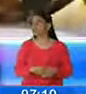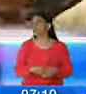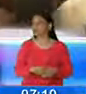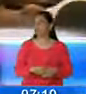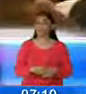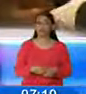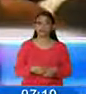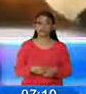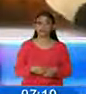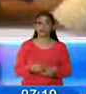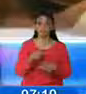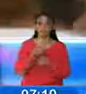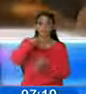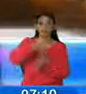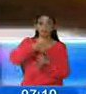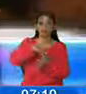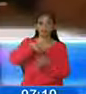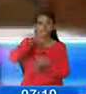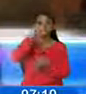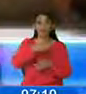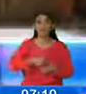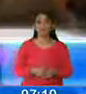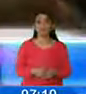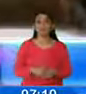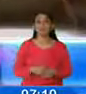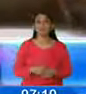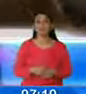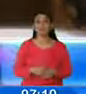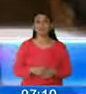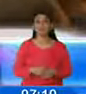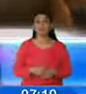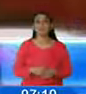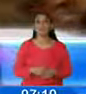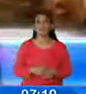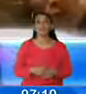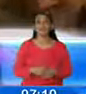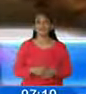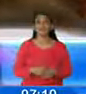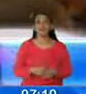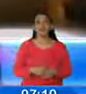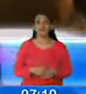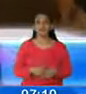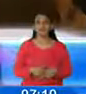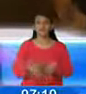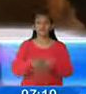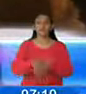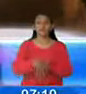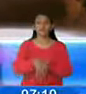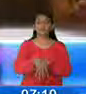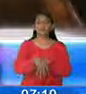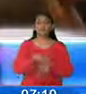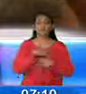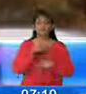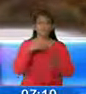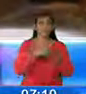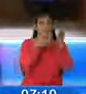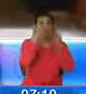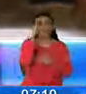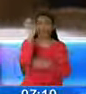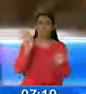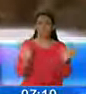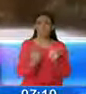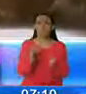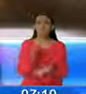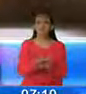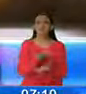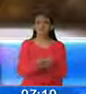exteriores del CNE en el norte de la ciudad. Nosotros estamos aquí en una protesta cívica, no contra los policías, no,